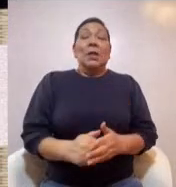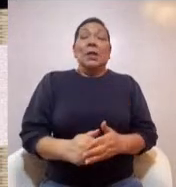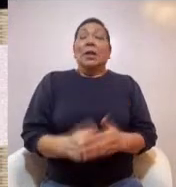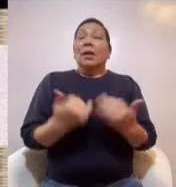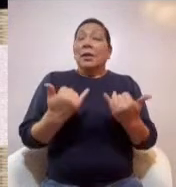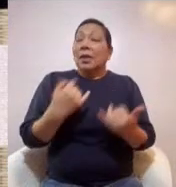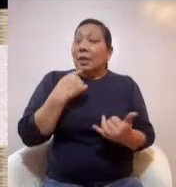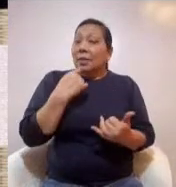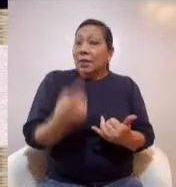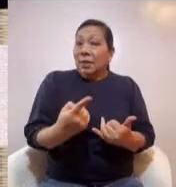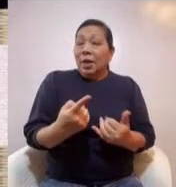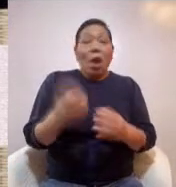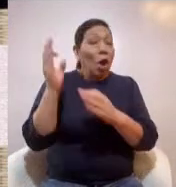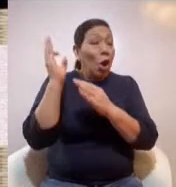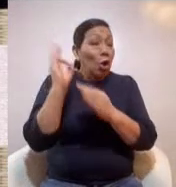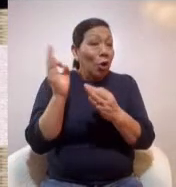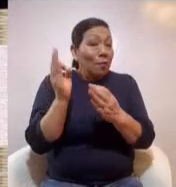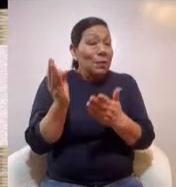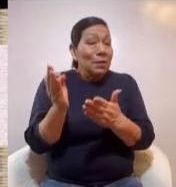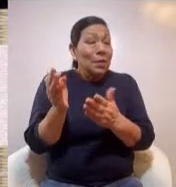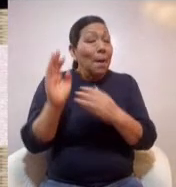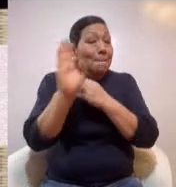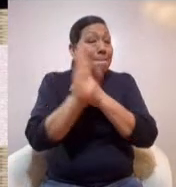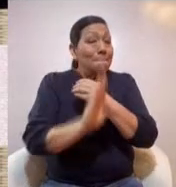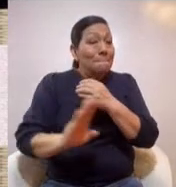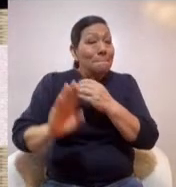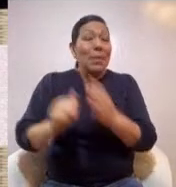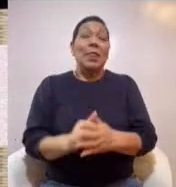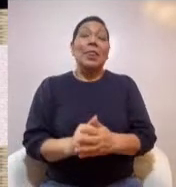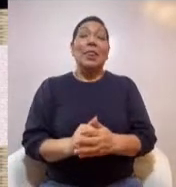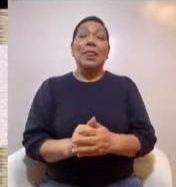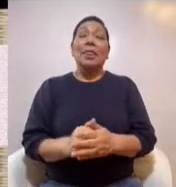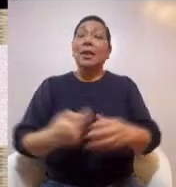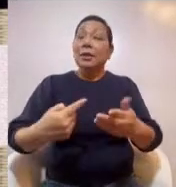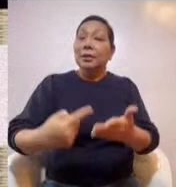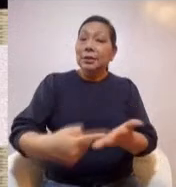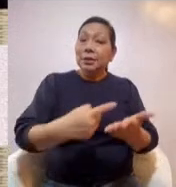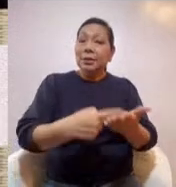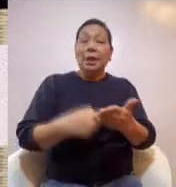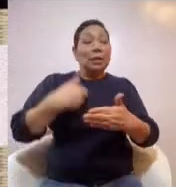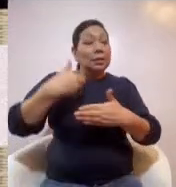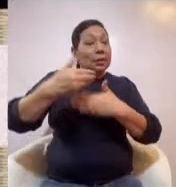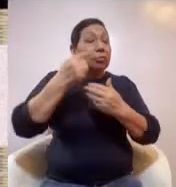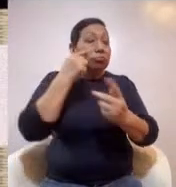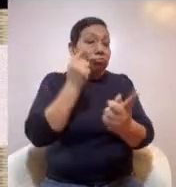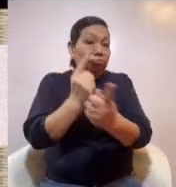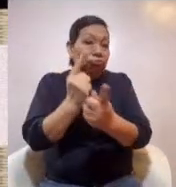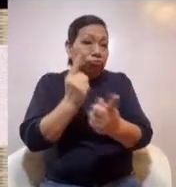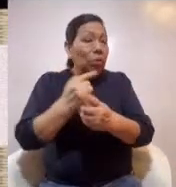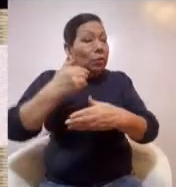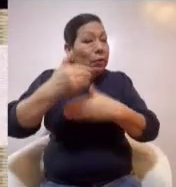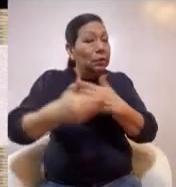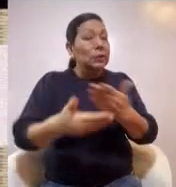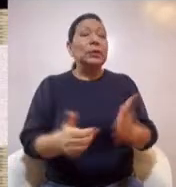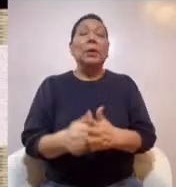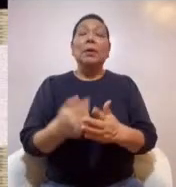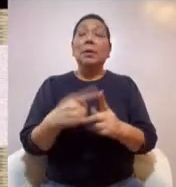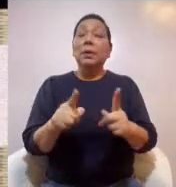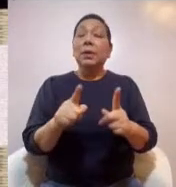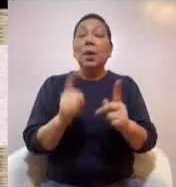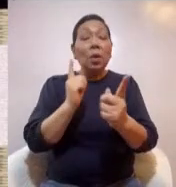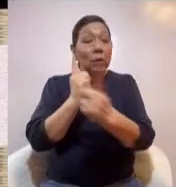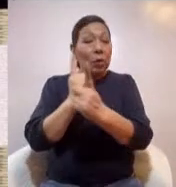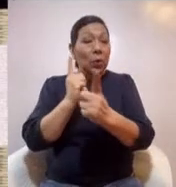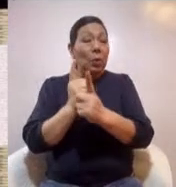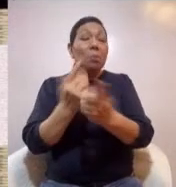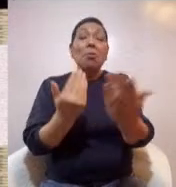política. Entonces, digamos, la Conferencia de Estados Partes genera debates, genera conocimiento, genera